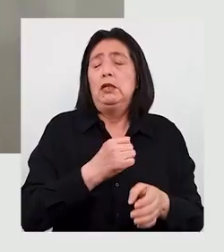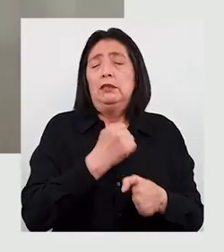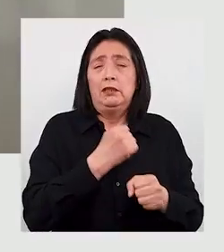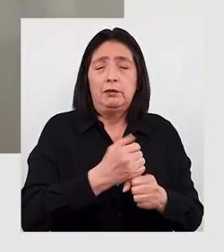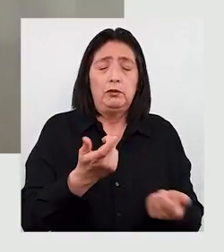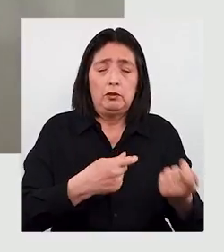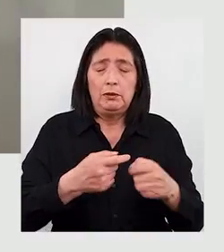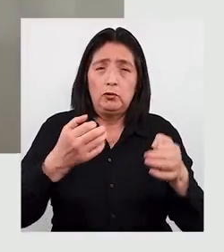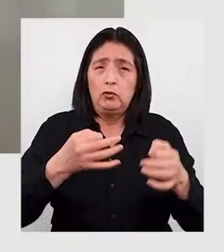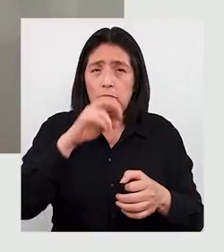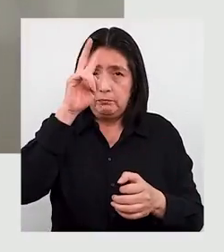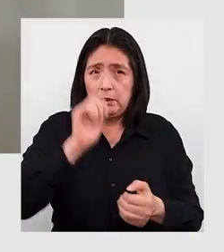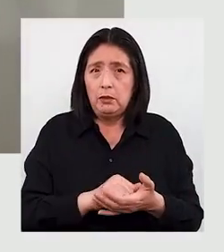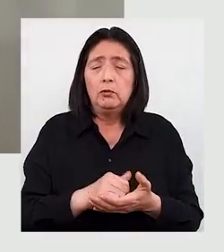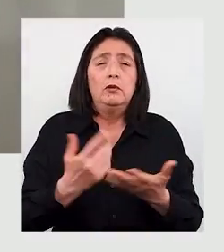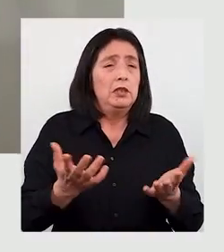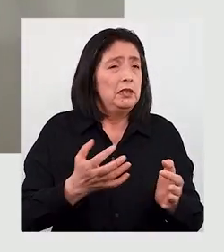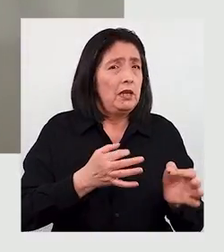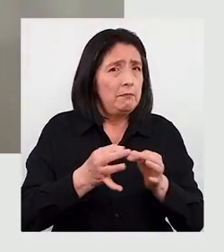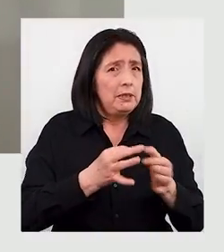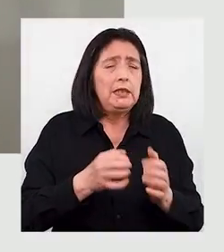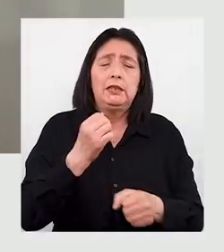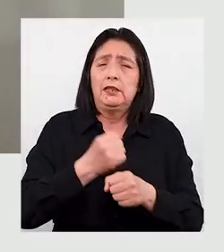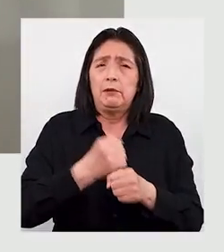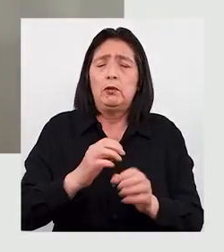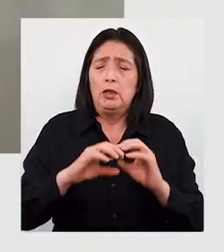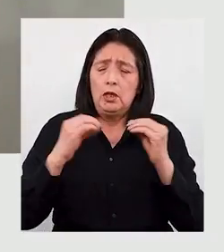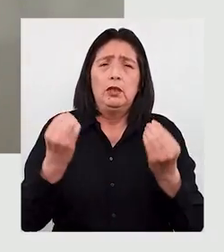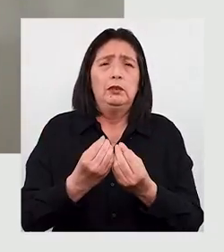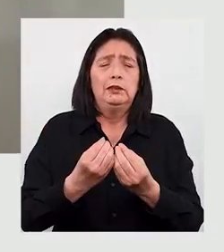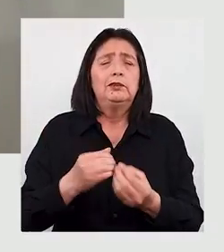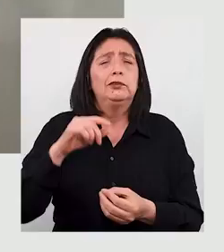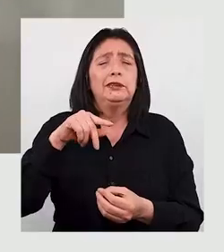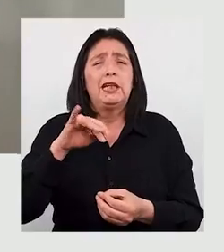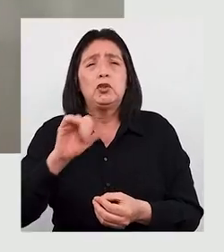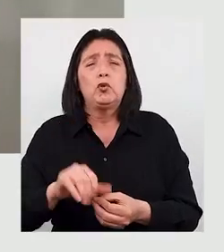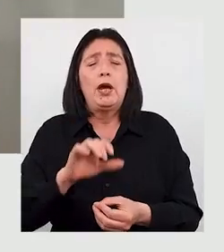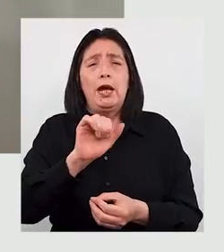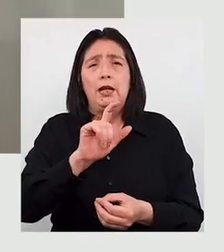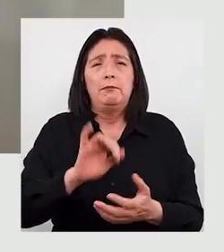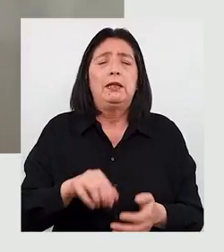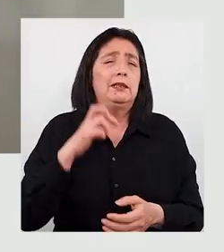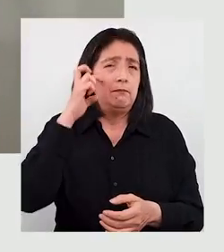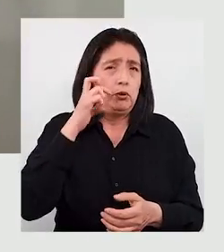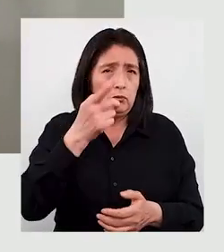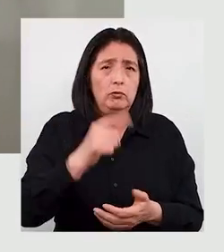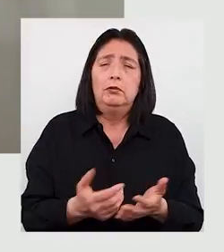de Comercio Justo Perú, que destaca la labor que realiza la organización Quechua Alpaca SAC de la región de